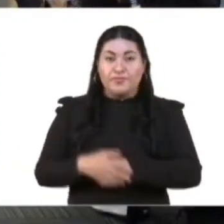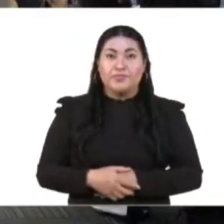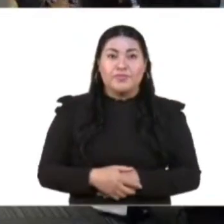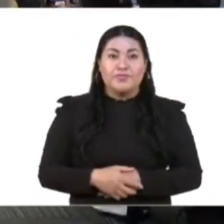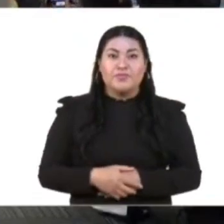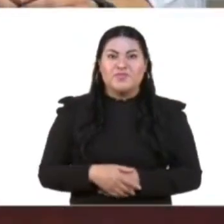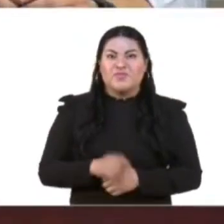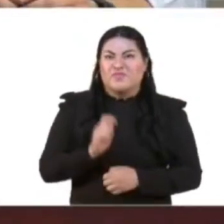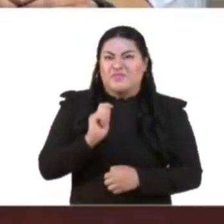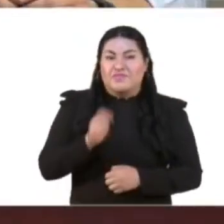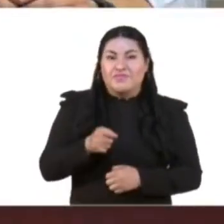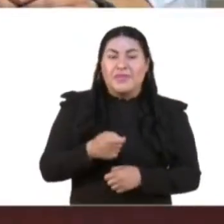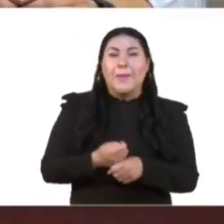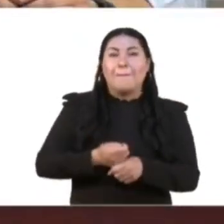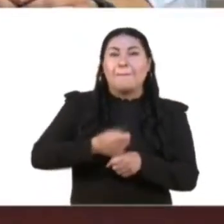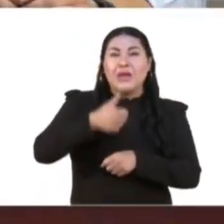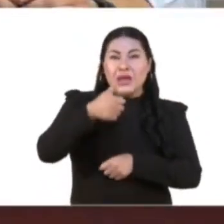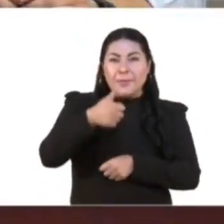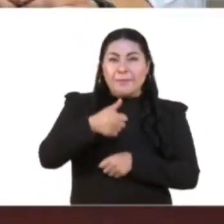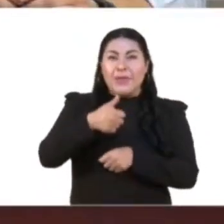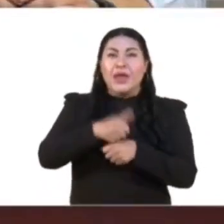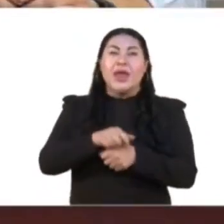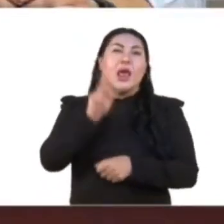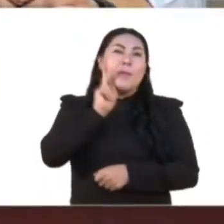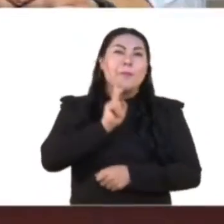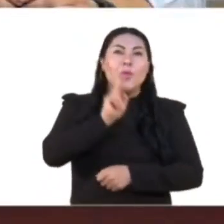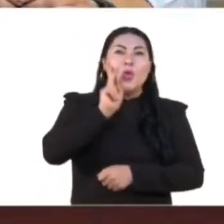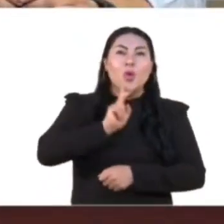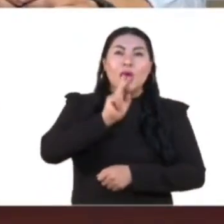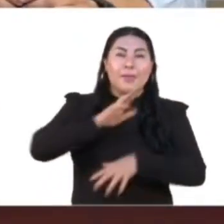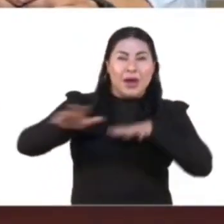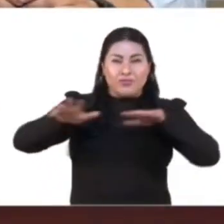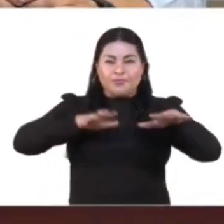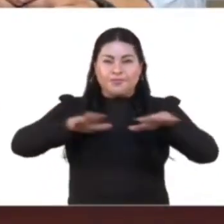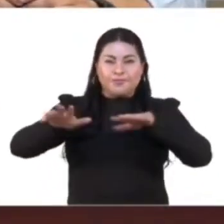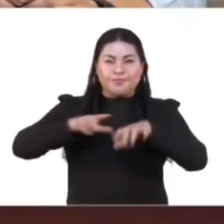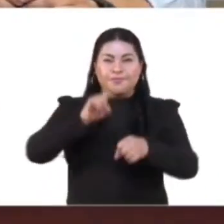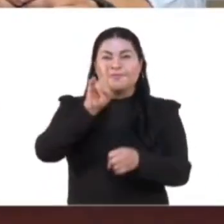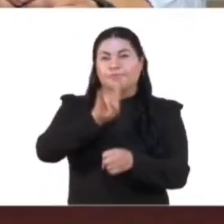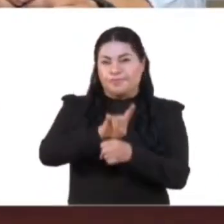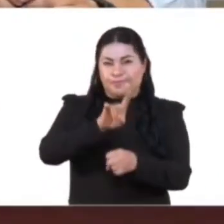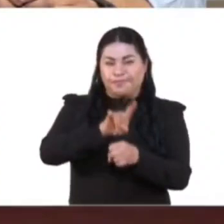el resultado de este primer simulacro nacional